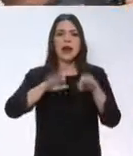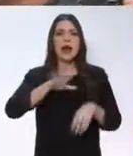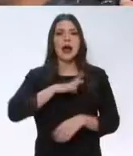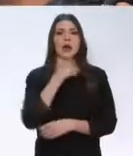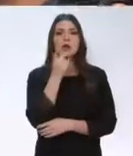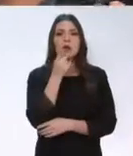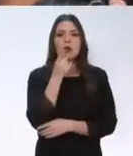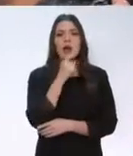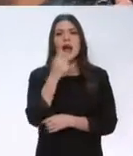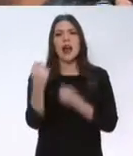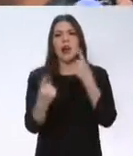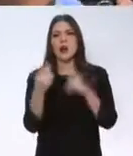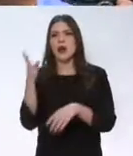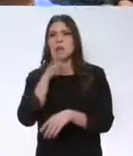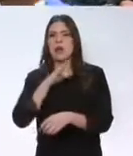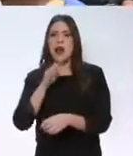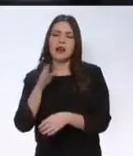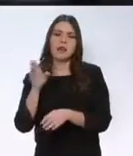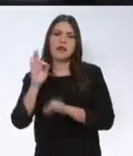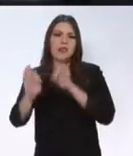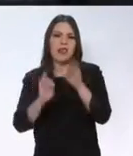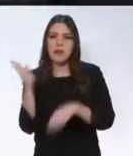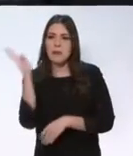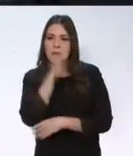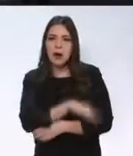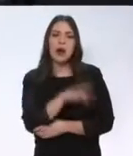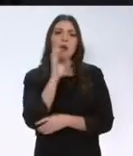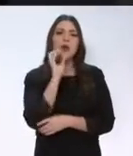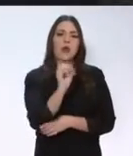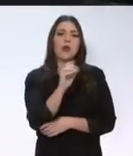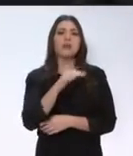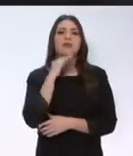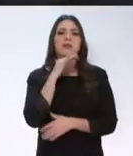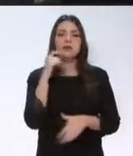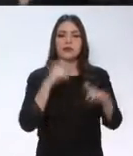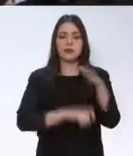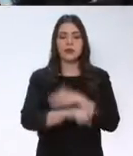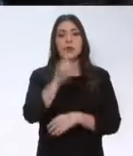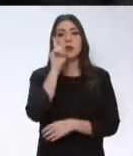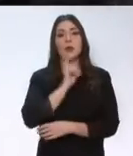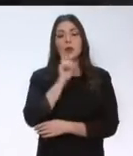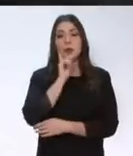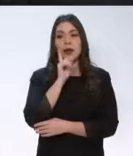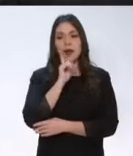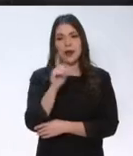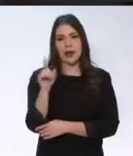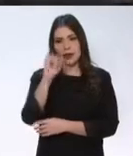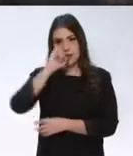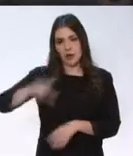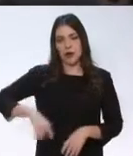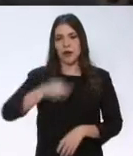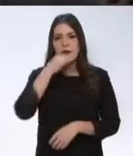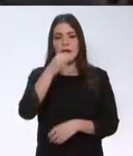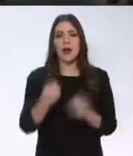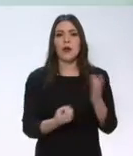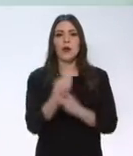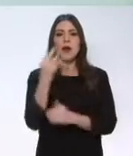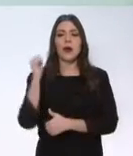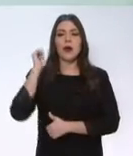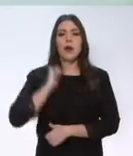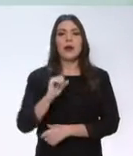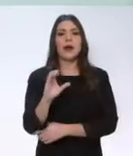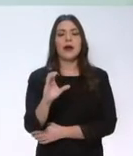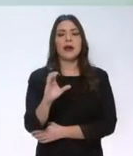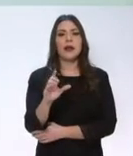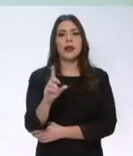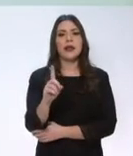malos tratos y casos de corrupción. Sheinbaum Pardo añadió que Darío Chacón quedará como subsecretario de Operación Policial por